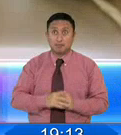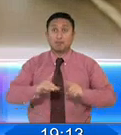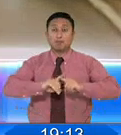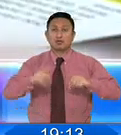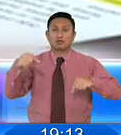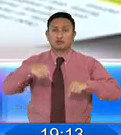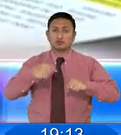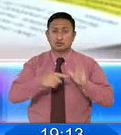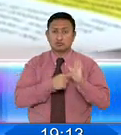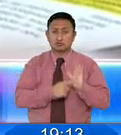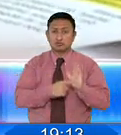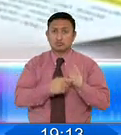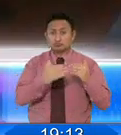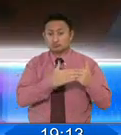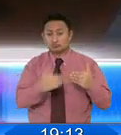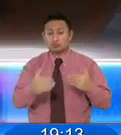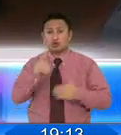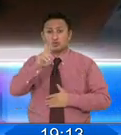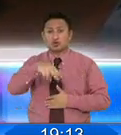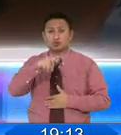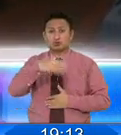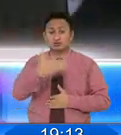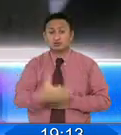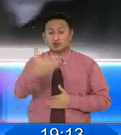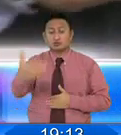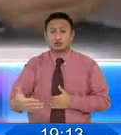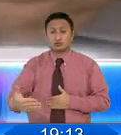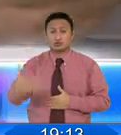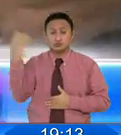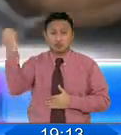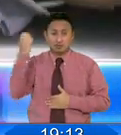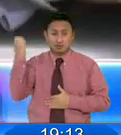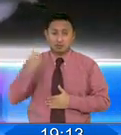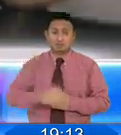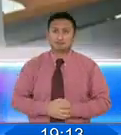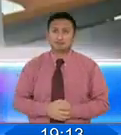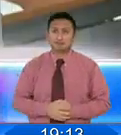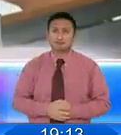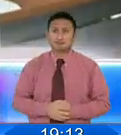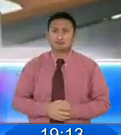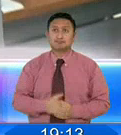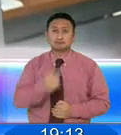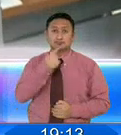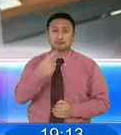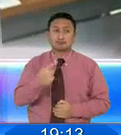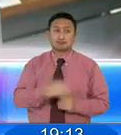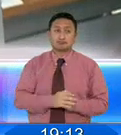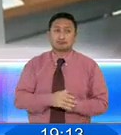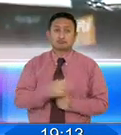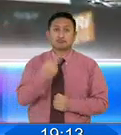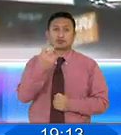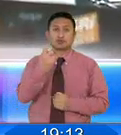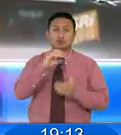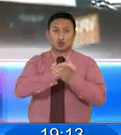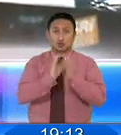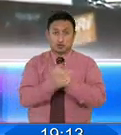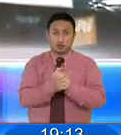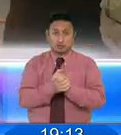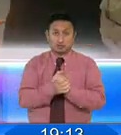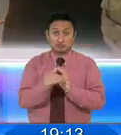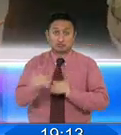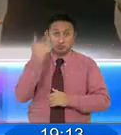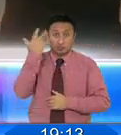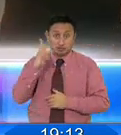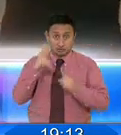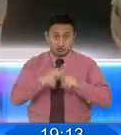establece durará hasta 2 meses después de finalizado el estado de excepción, es decir, 12 de noviembre. A partir de esa fecha, se iniciarán